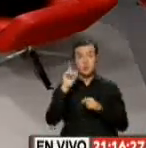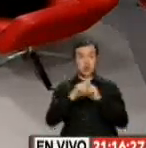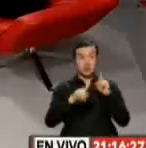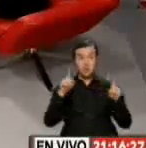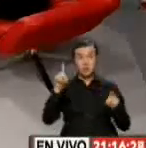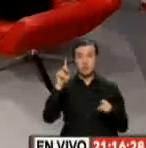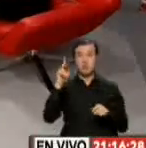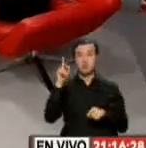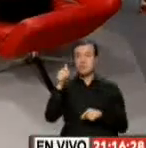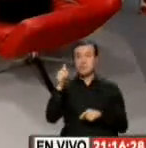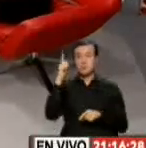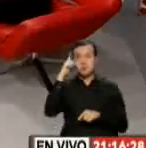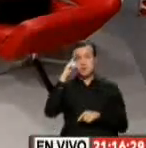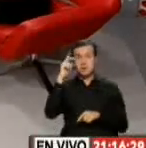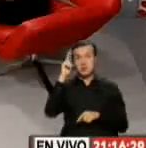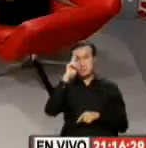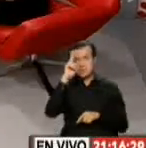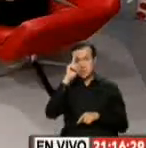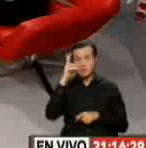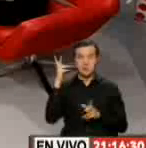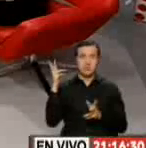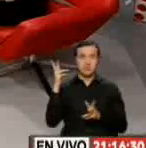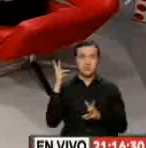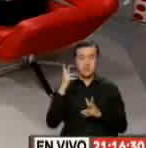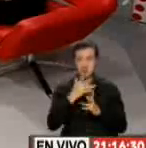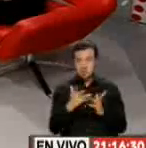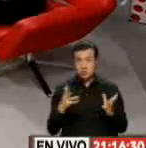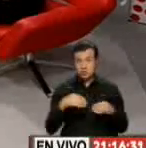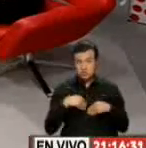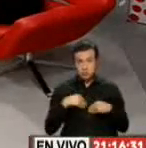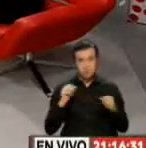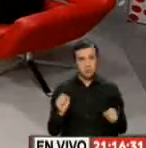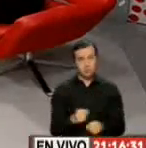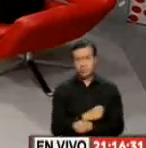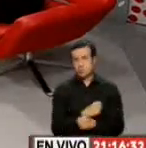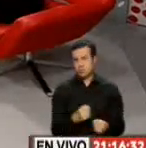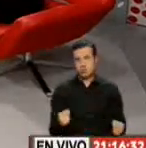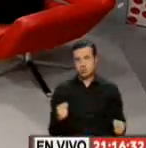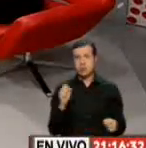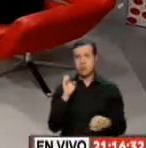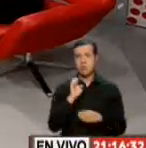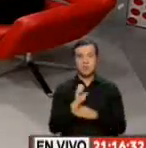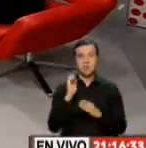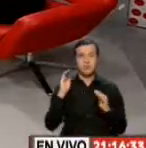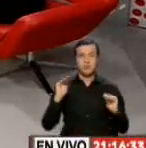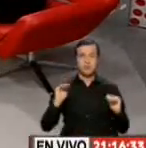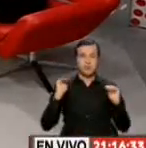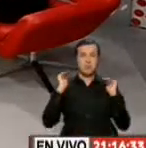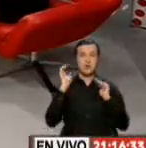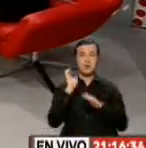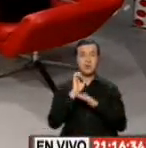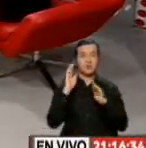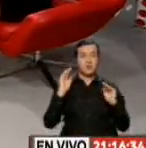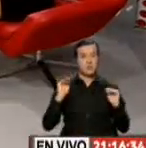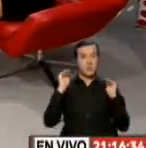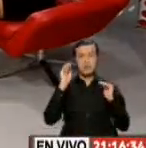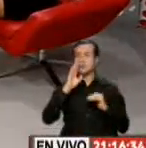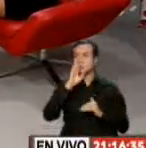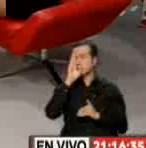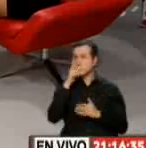de estrategias del mismo gobierno, pero eso tampoco podemos permitir, y más el Ecuador, que ha tenido una vocación constante